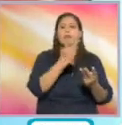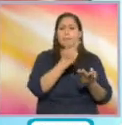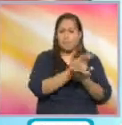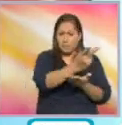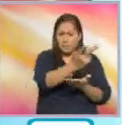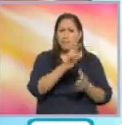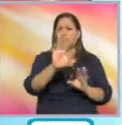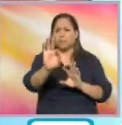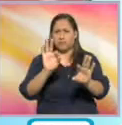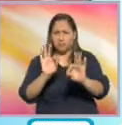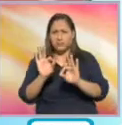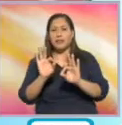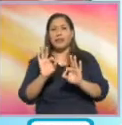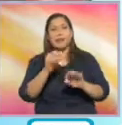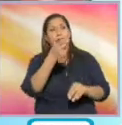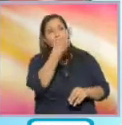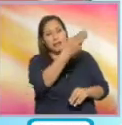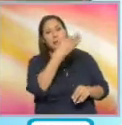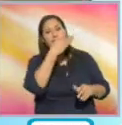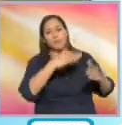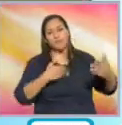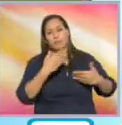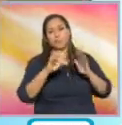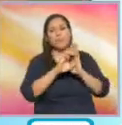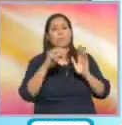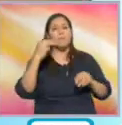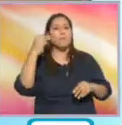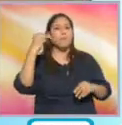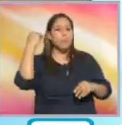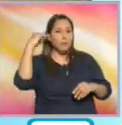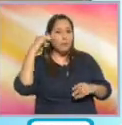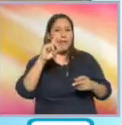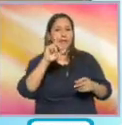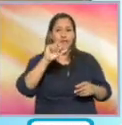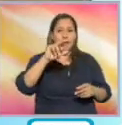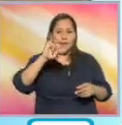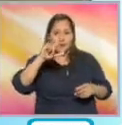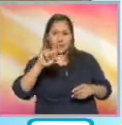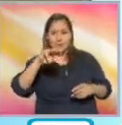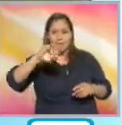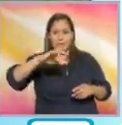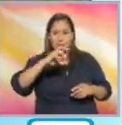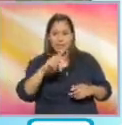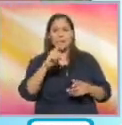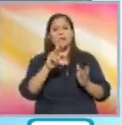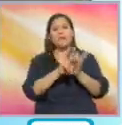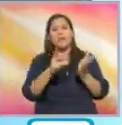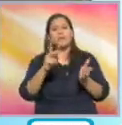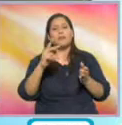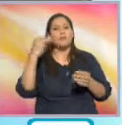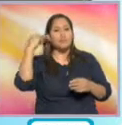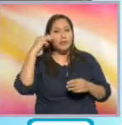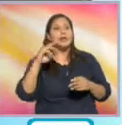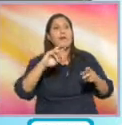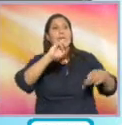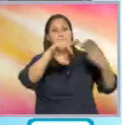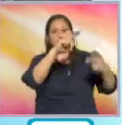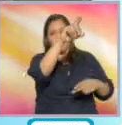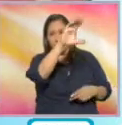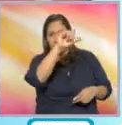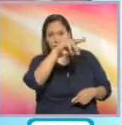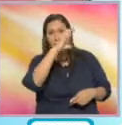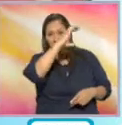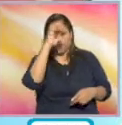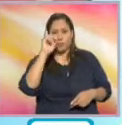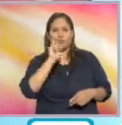premiados y seleccionados en todos estos festivales. Y por ejemplo, Morelia y Daniela Mitchell, la directora de Morelia, claro. Sí. está en Cannes. Y bueno, hay fotografías también